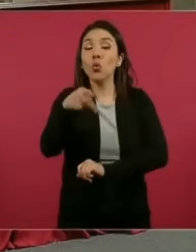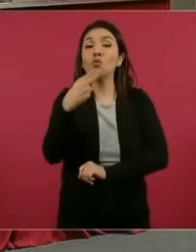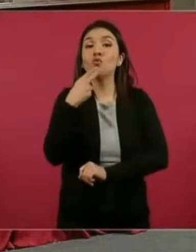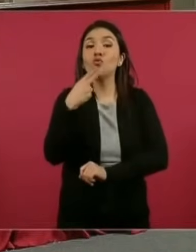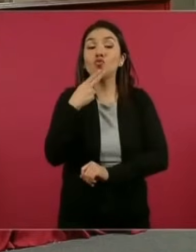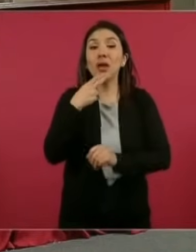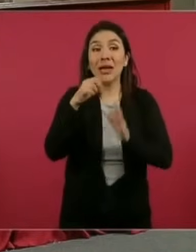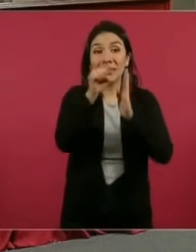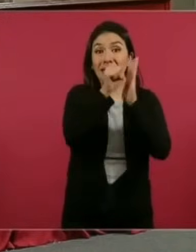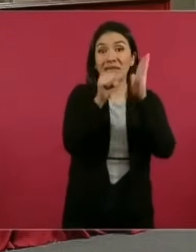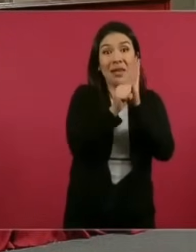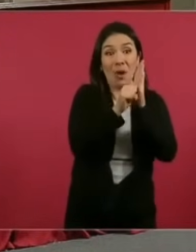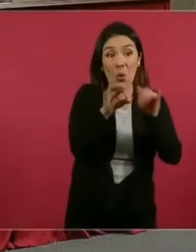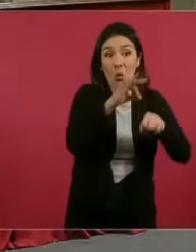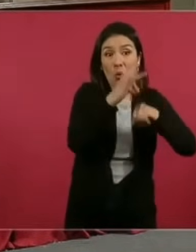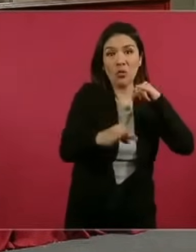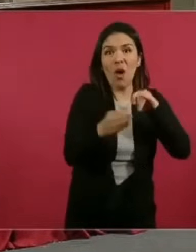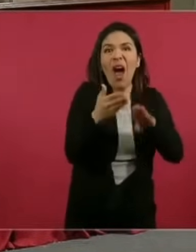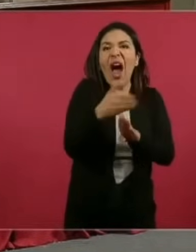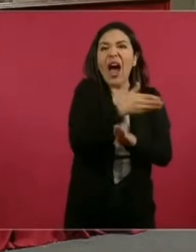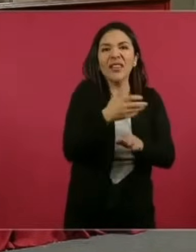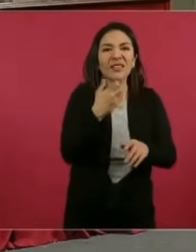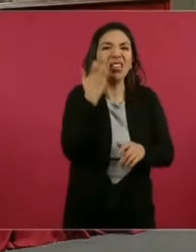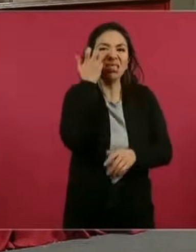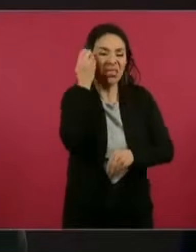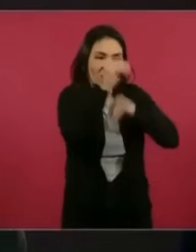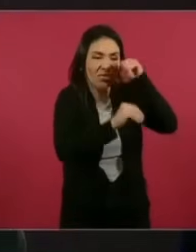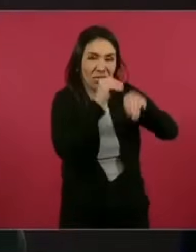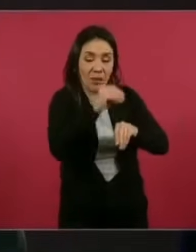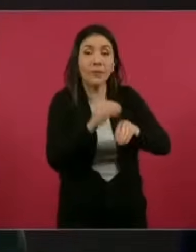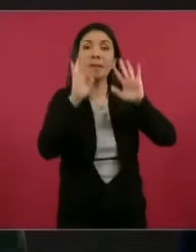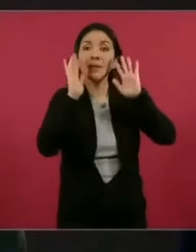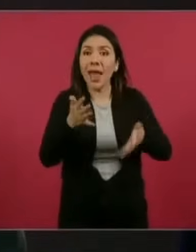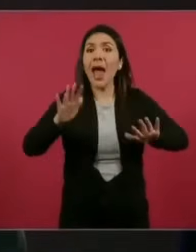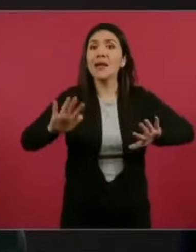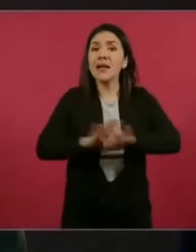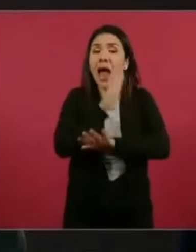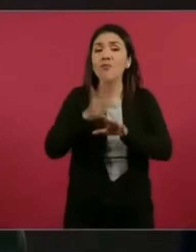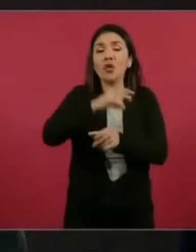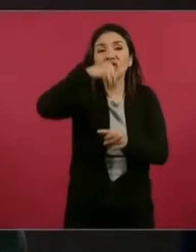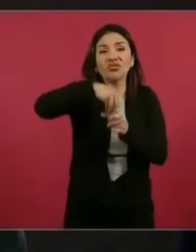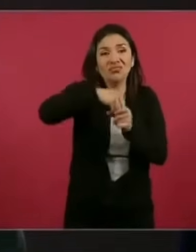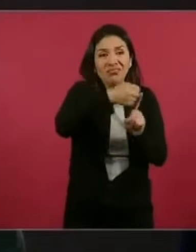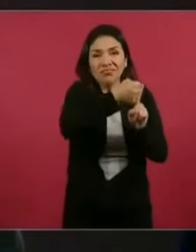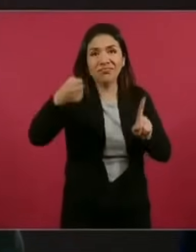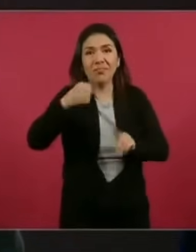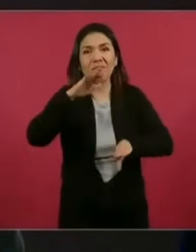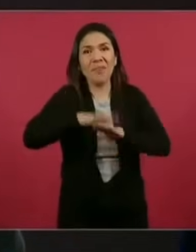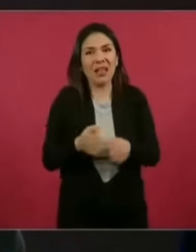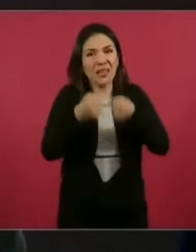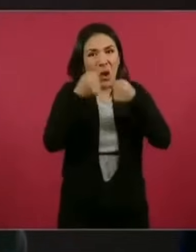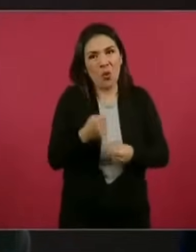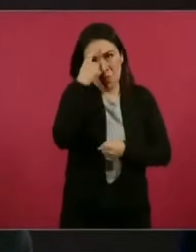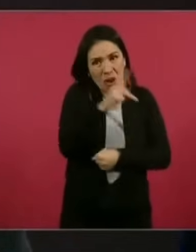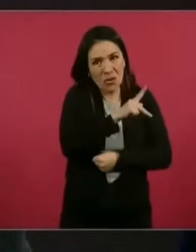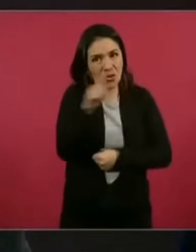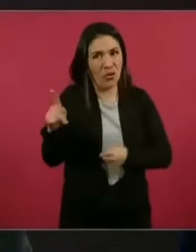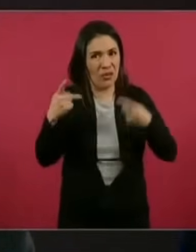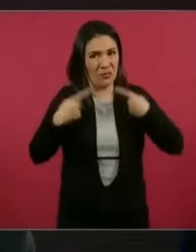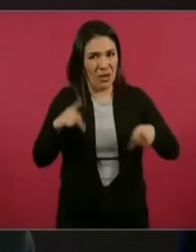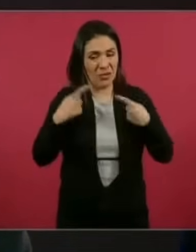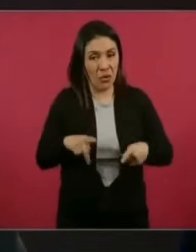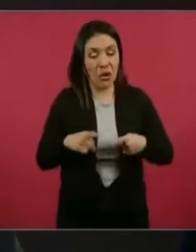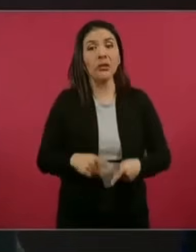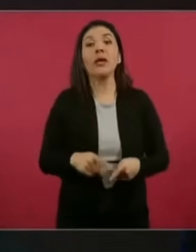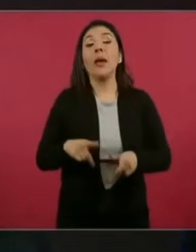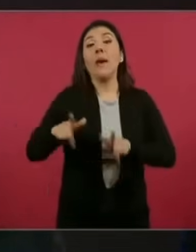de producción final. Se realizó cambio de contraseñas de acceso para todos los perfiles de usuario. Se dio